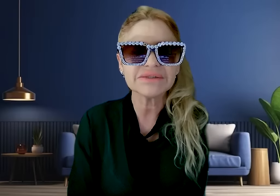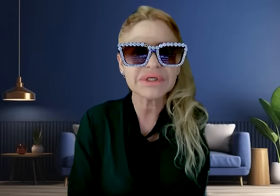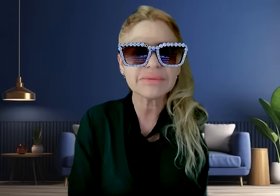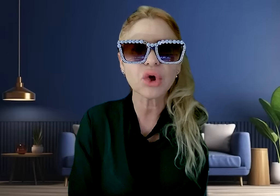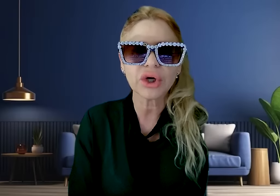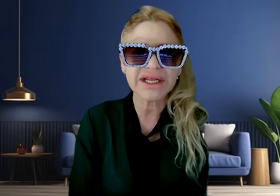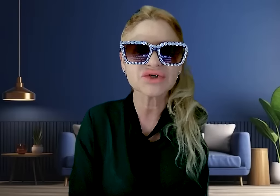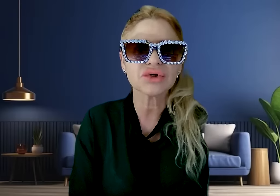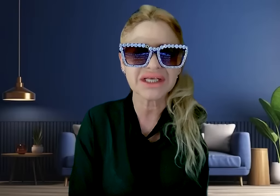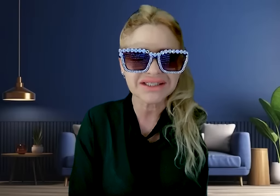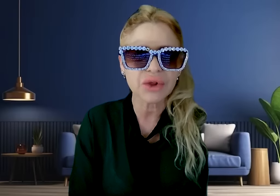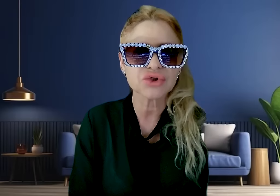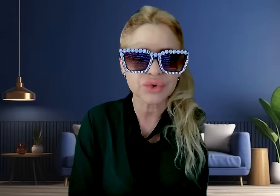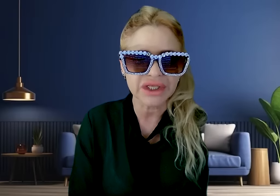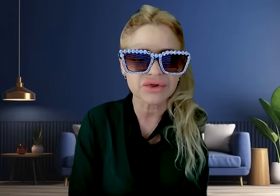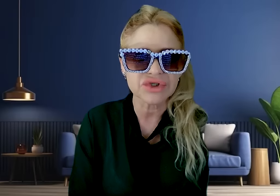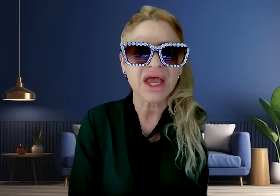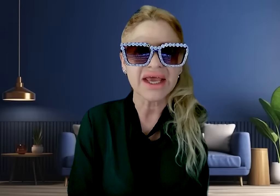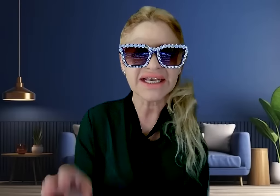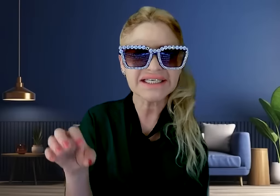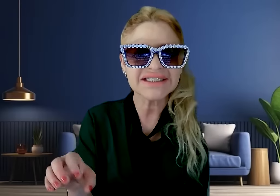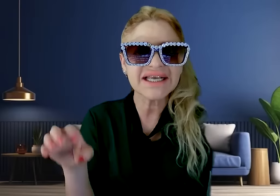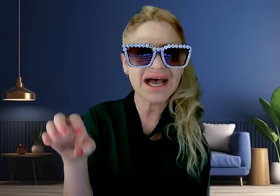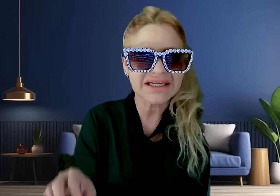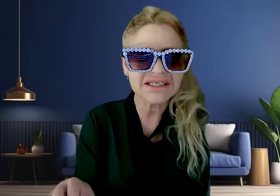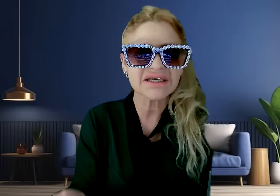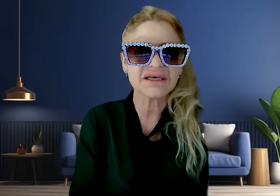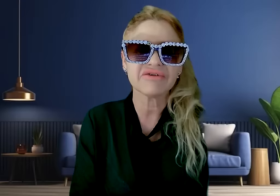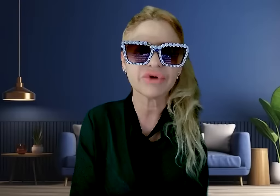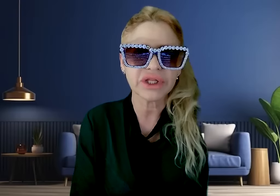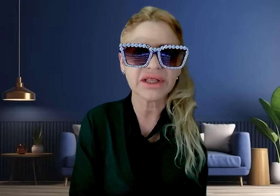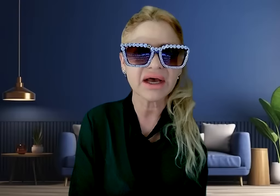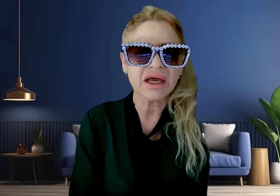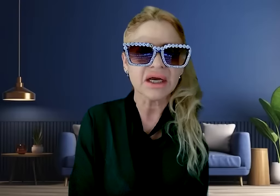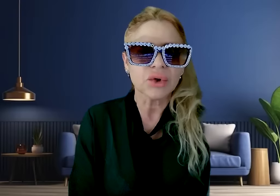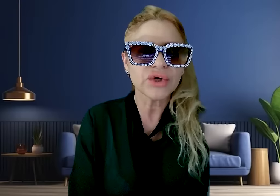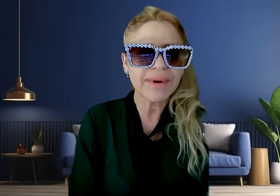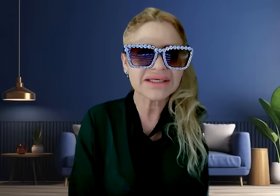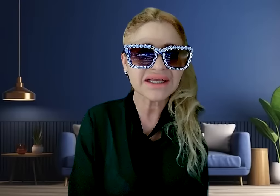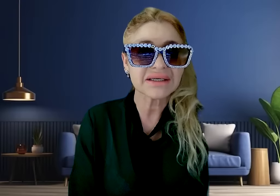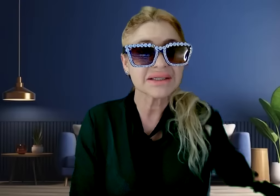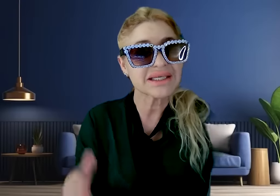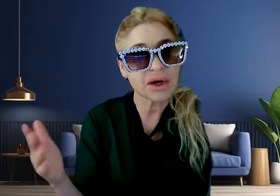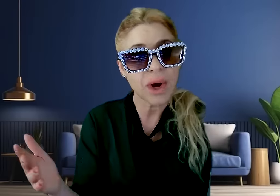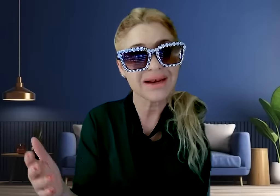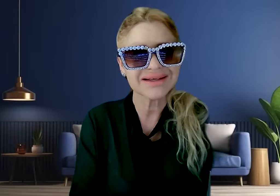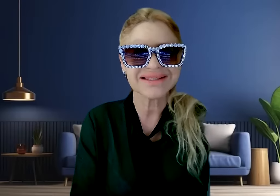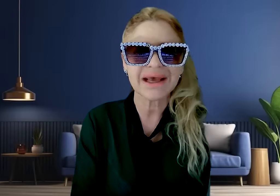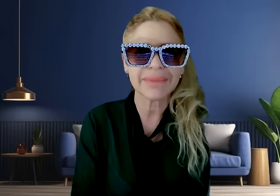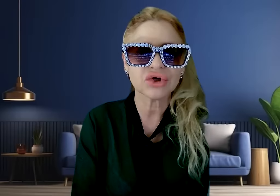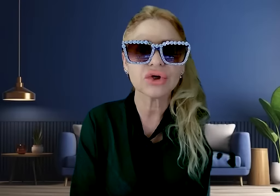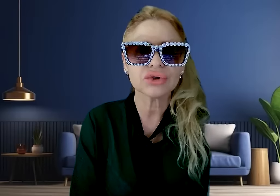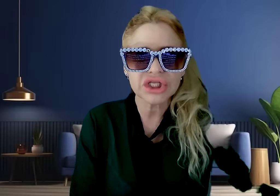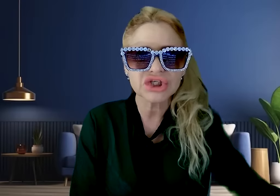al mismísimo Congreso de Estados Unidos. Existía allí, en Florida, una base desde la cual